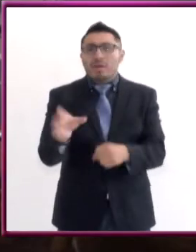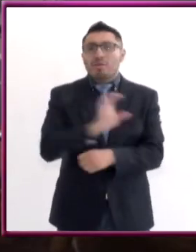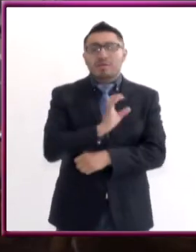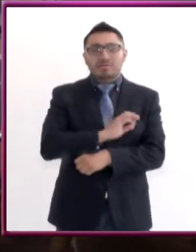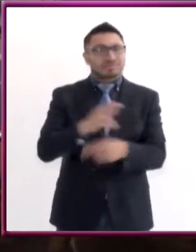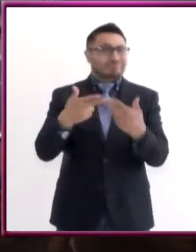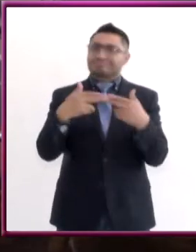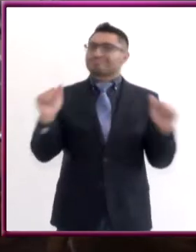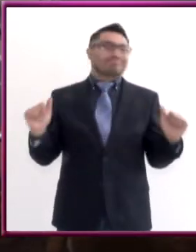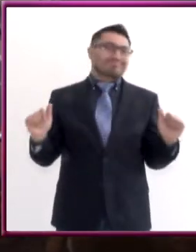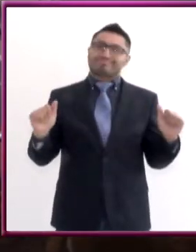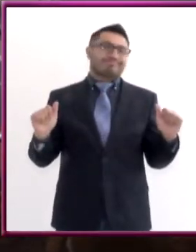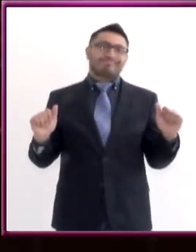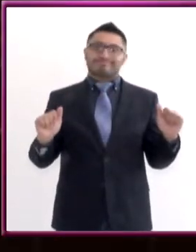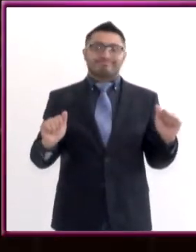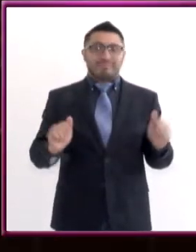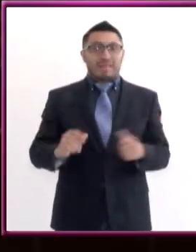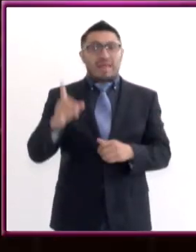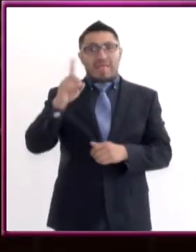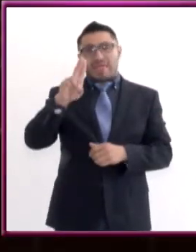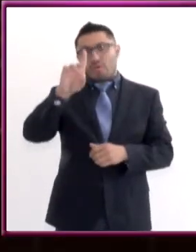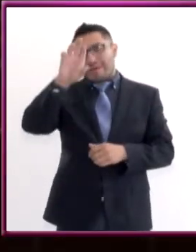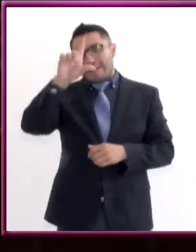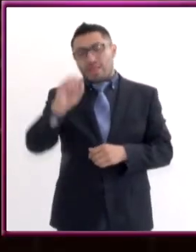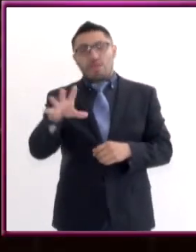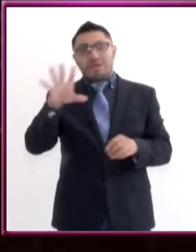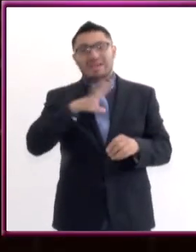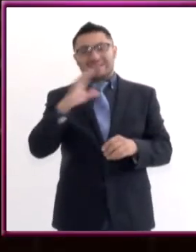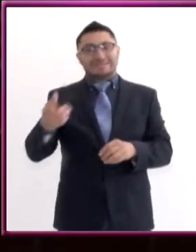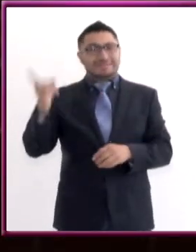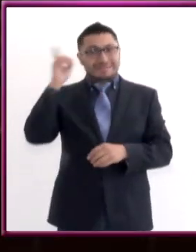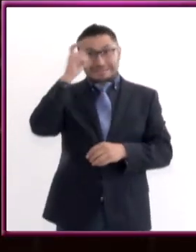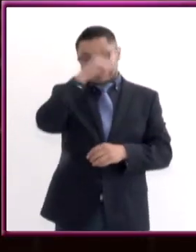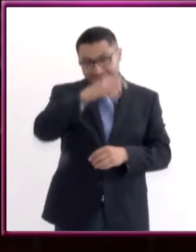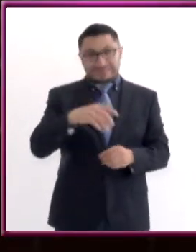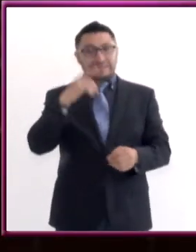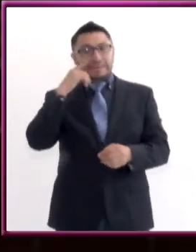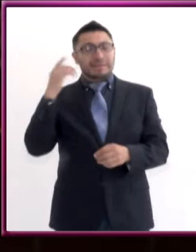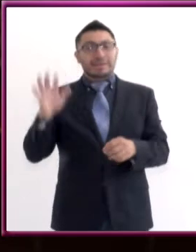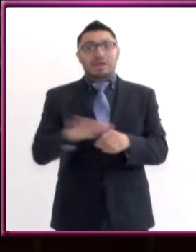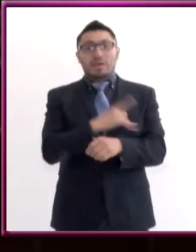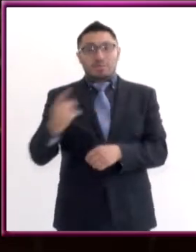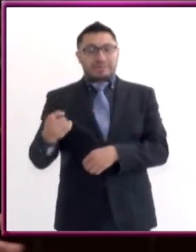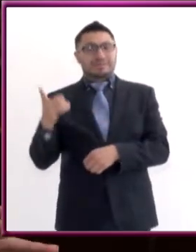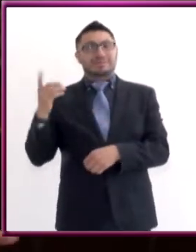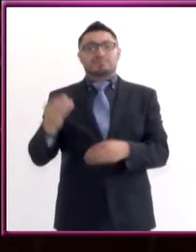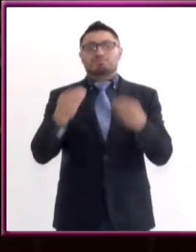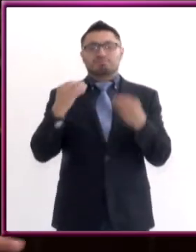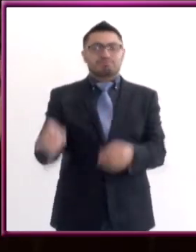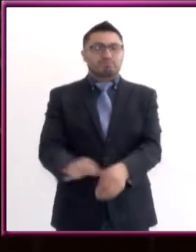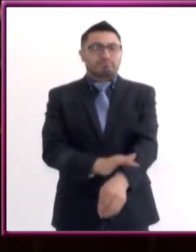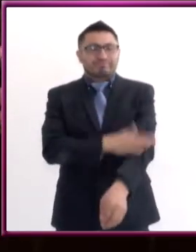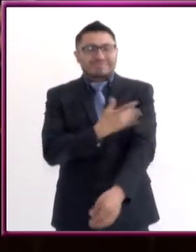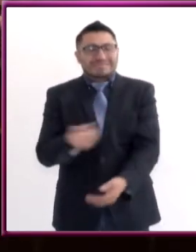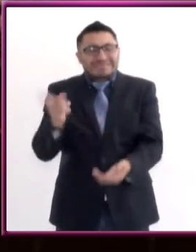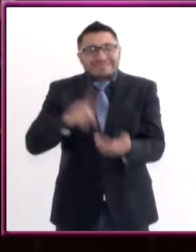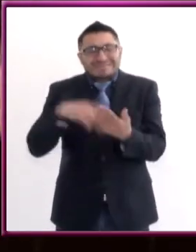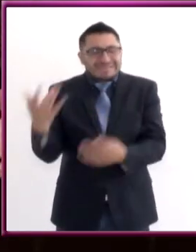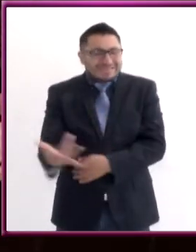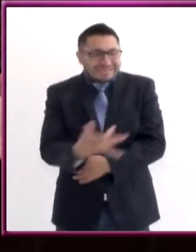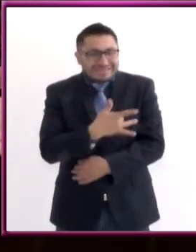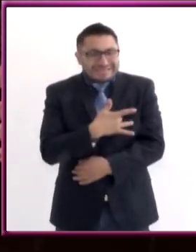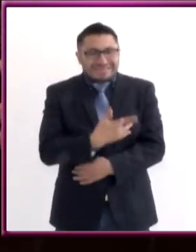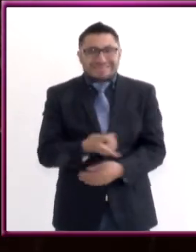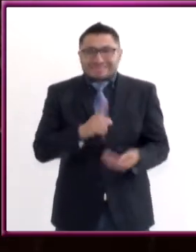querido? A nadie. El duelo es un proceso que suele ser difícil de llevar porque involucra muchas emociones en un lapso